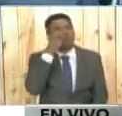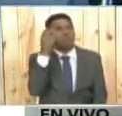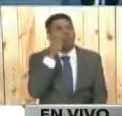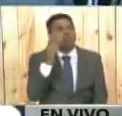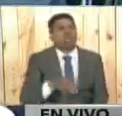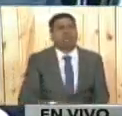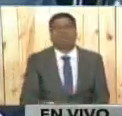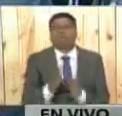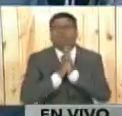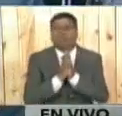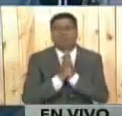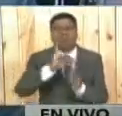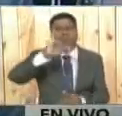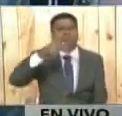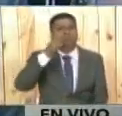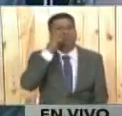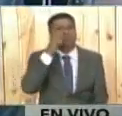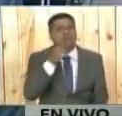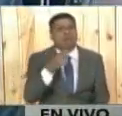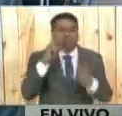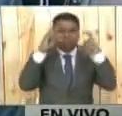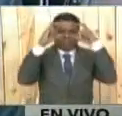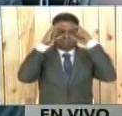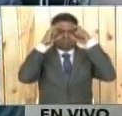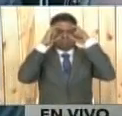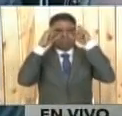Búho. Búsquelo. El búho está sin los lentes.